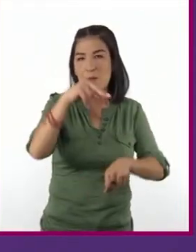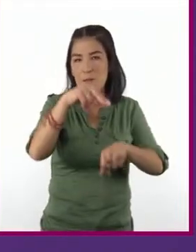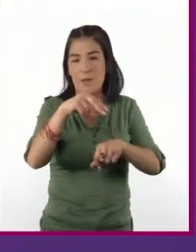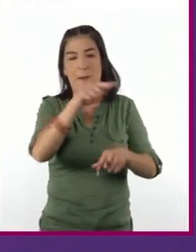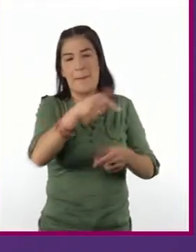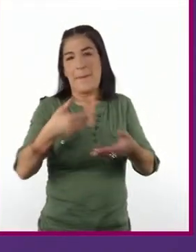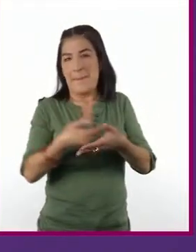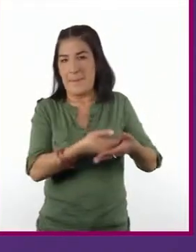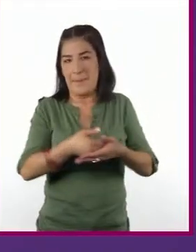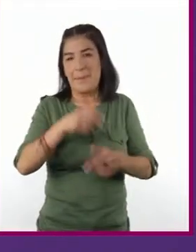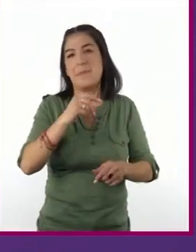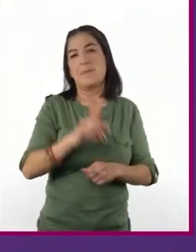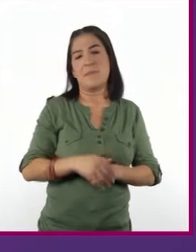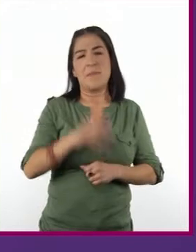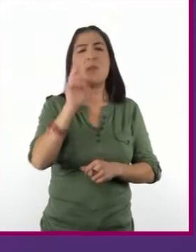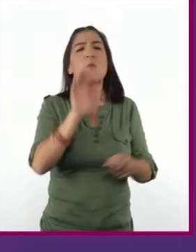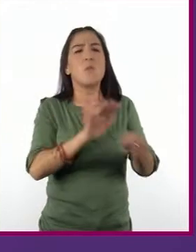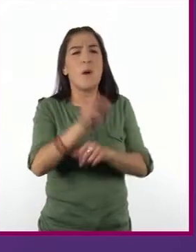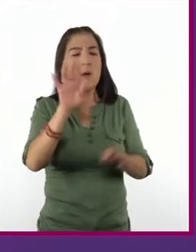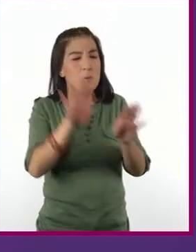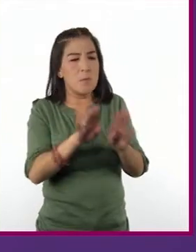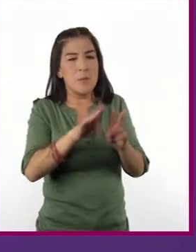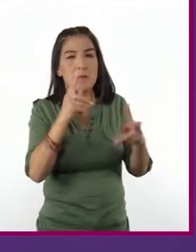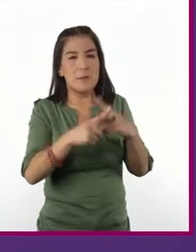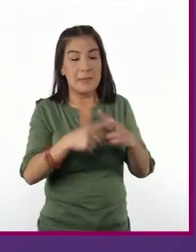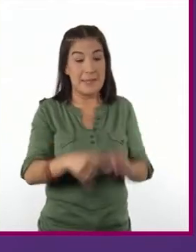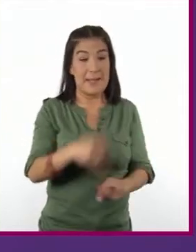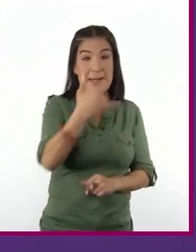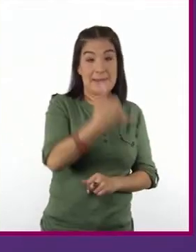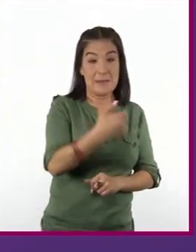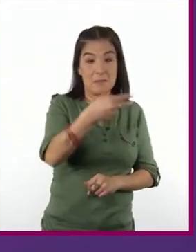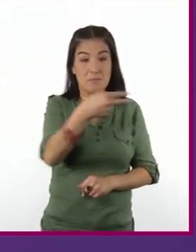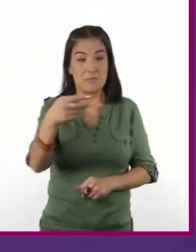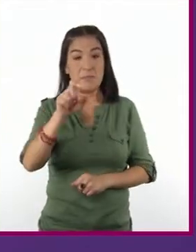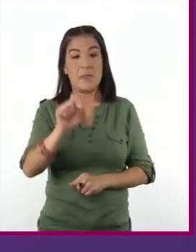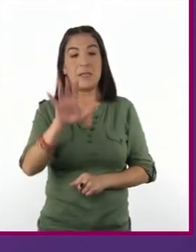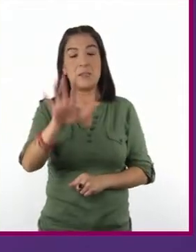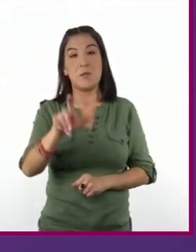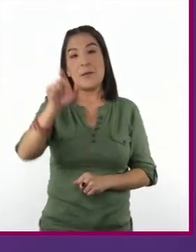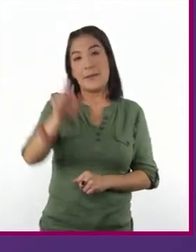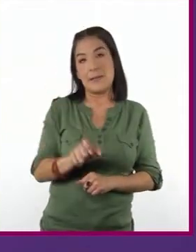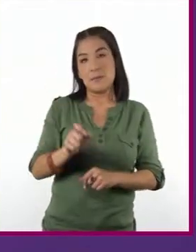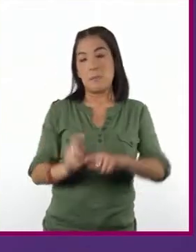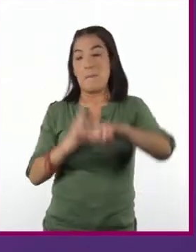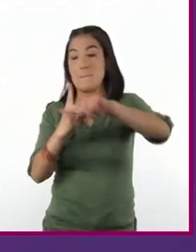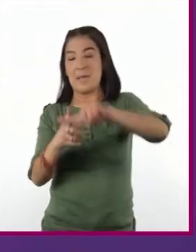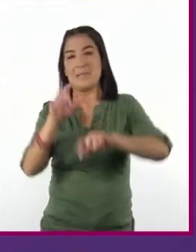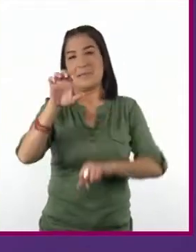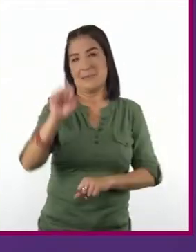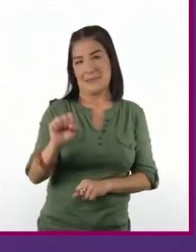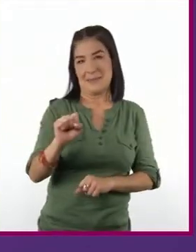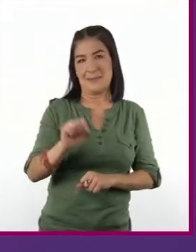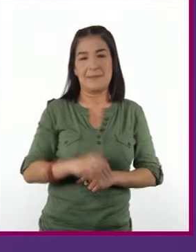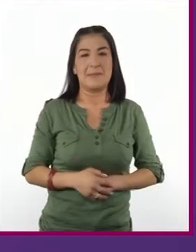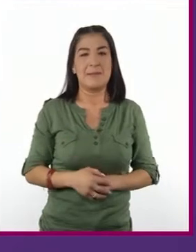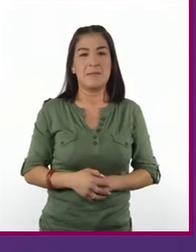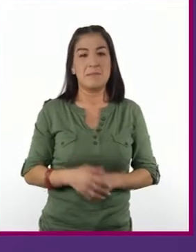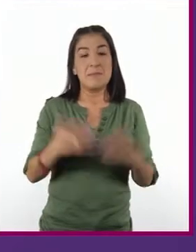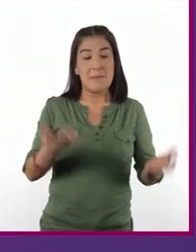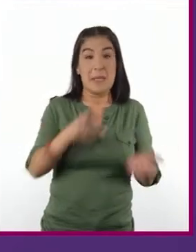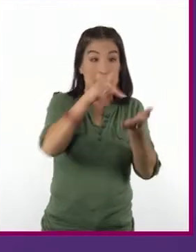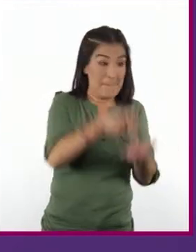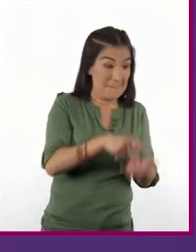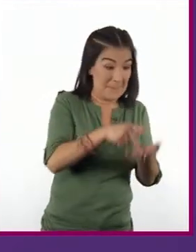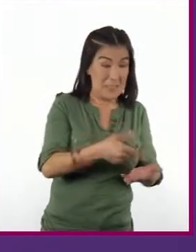es la dosis adecuada, utilizan la expresión y es igual a 25x más 60, donde el peso